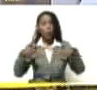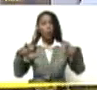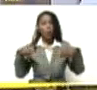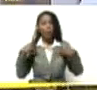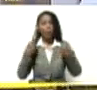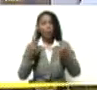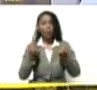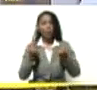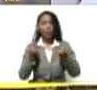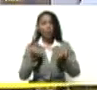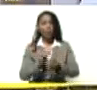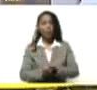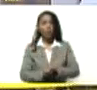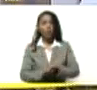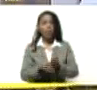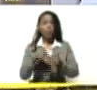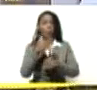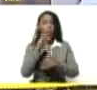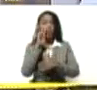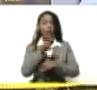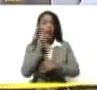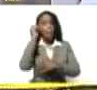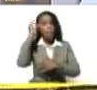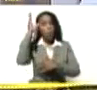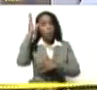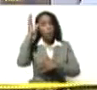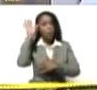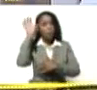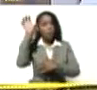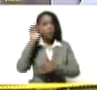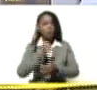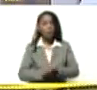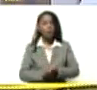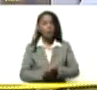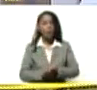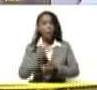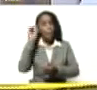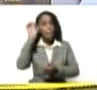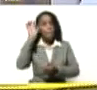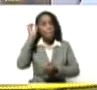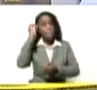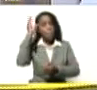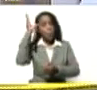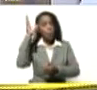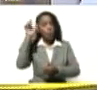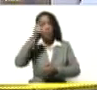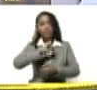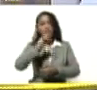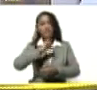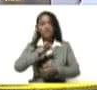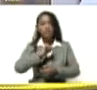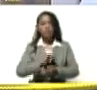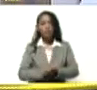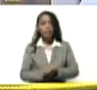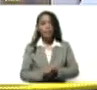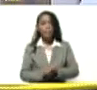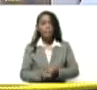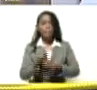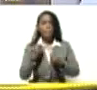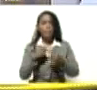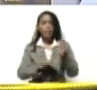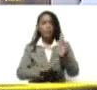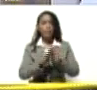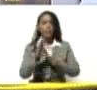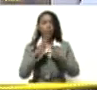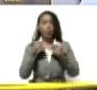económico, luego de ver la capacidad del país y su capacidad de resistencia y resiliencia para superar todos